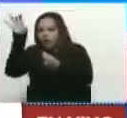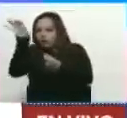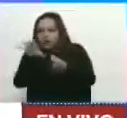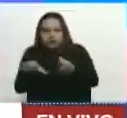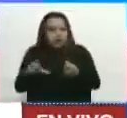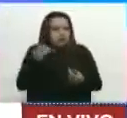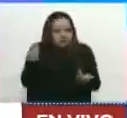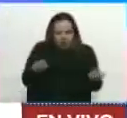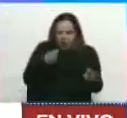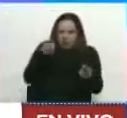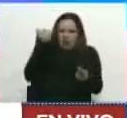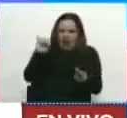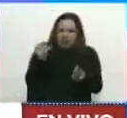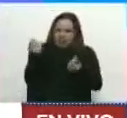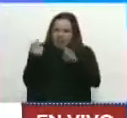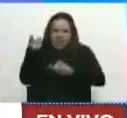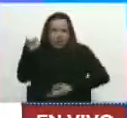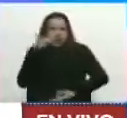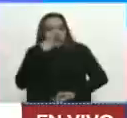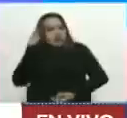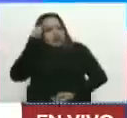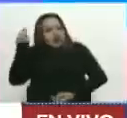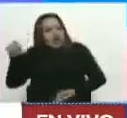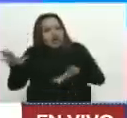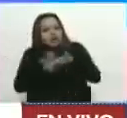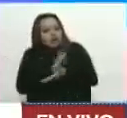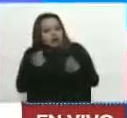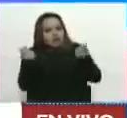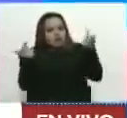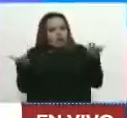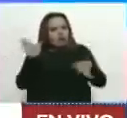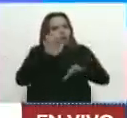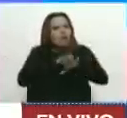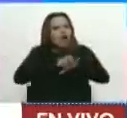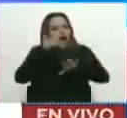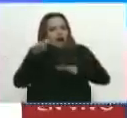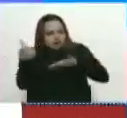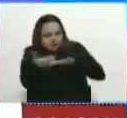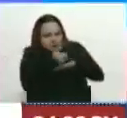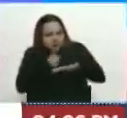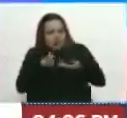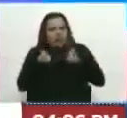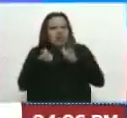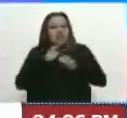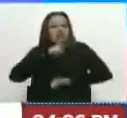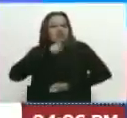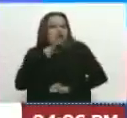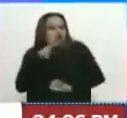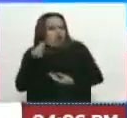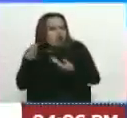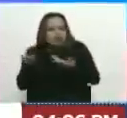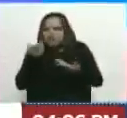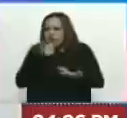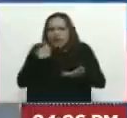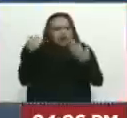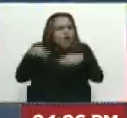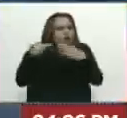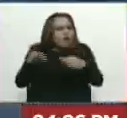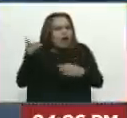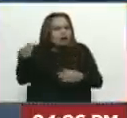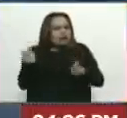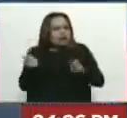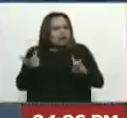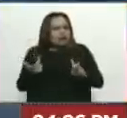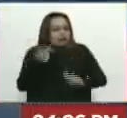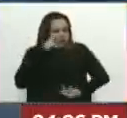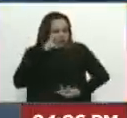por ninguna teoría de creación de valor ni de acumulación normal de dinero. Y uno